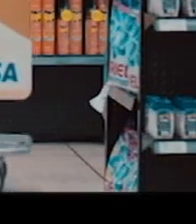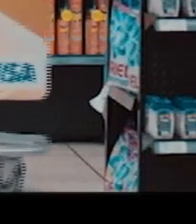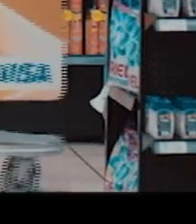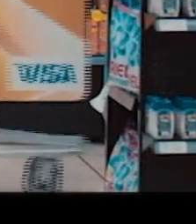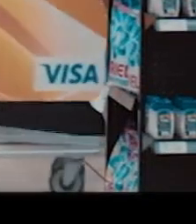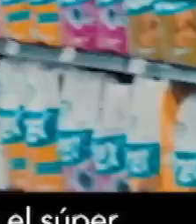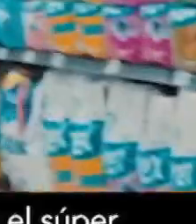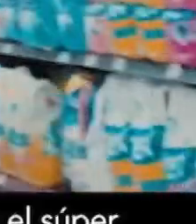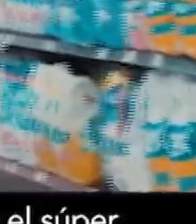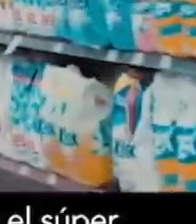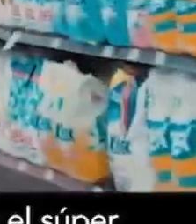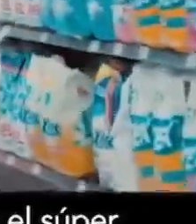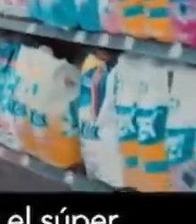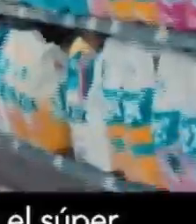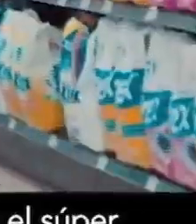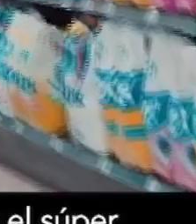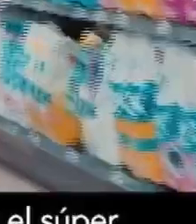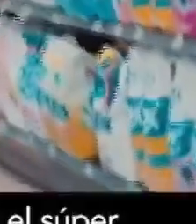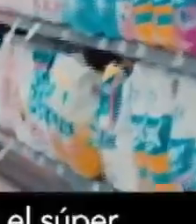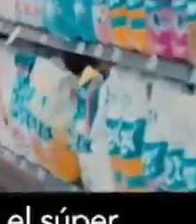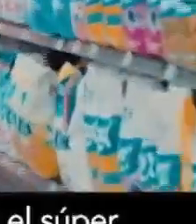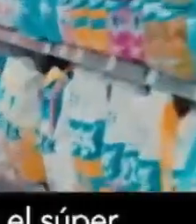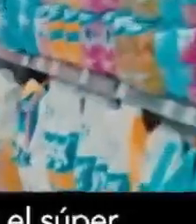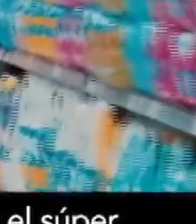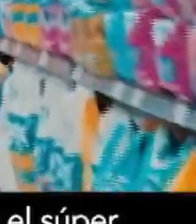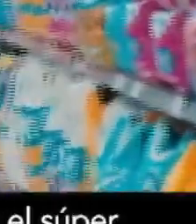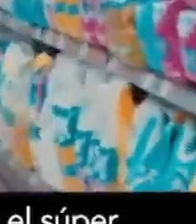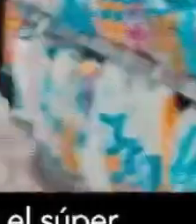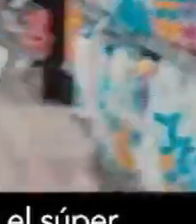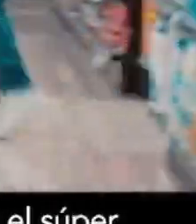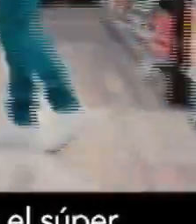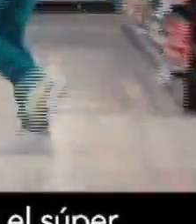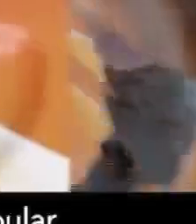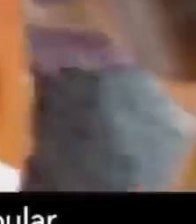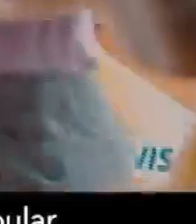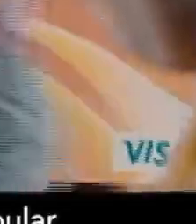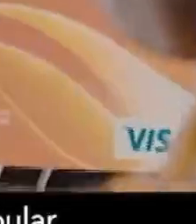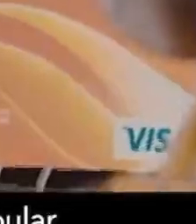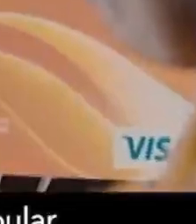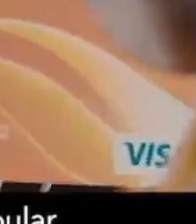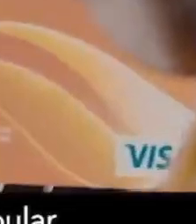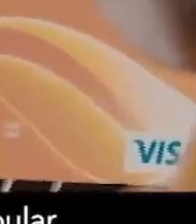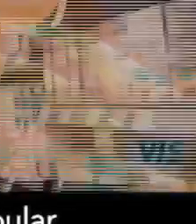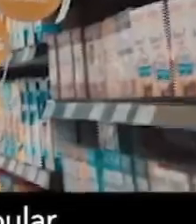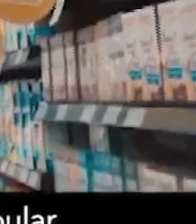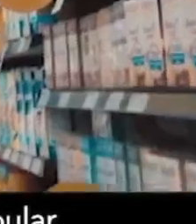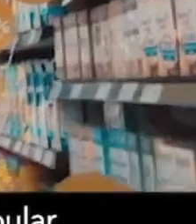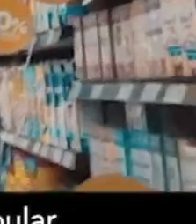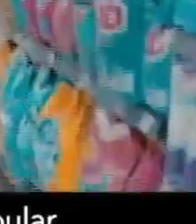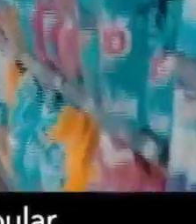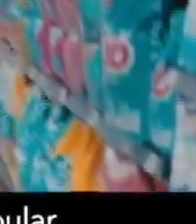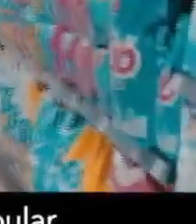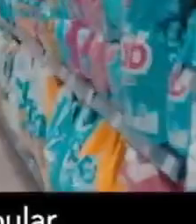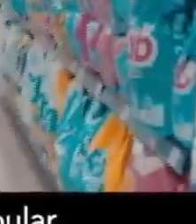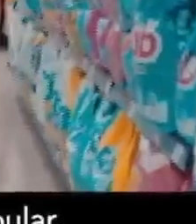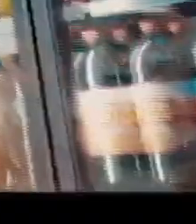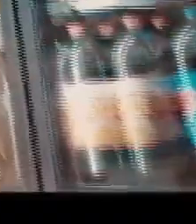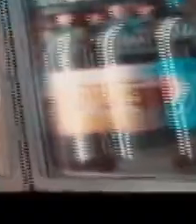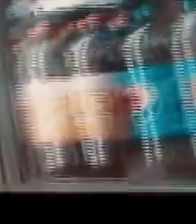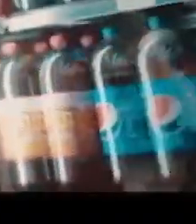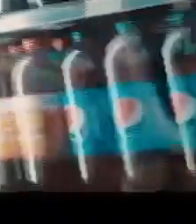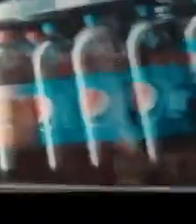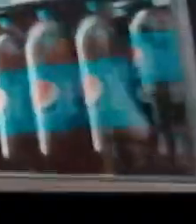Ellos son los campos y es el tercer mes que disfrutan su premio para comprar en el súper gracias a sus tarjetas de débito y crédito del Banco